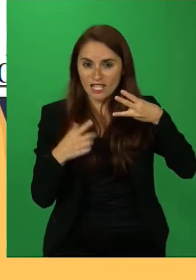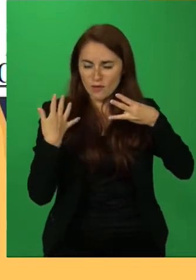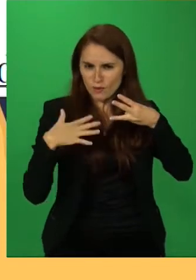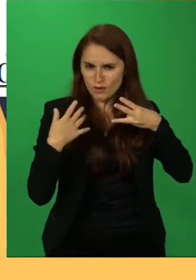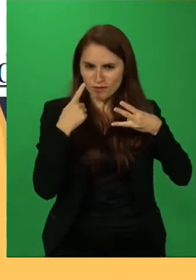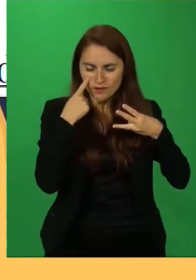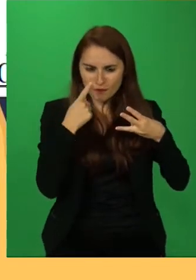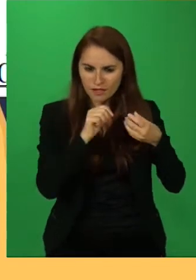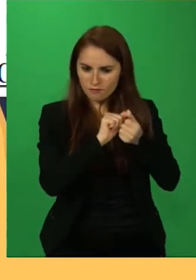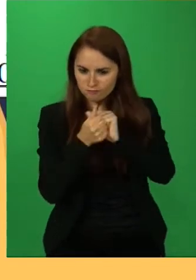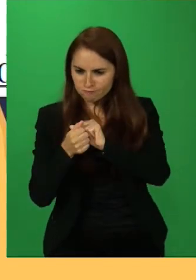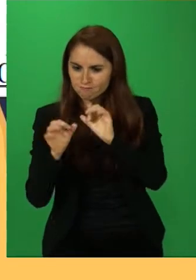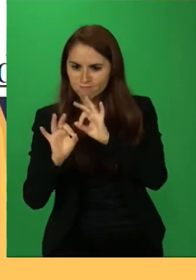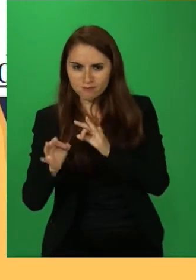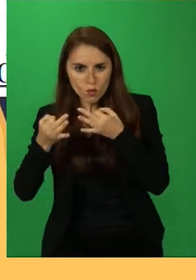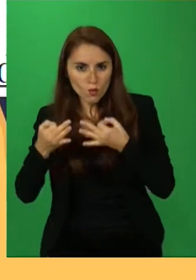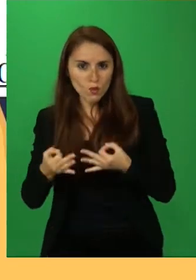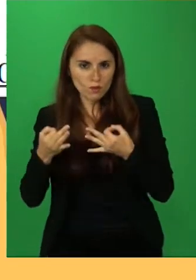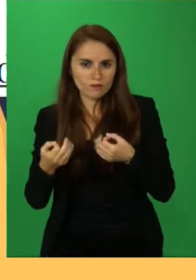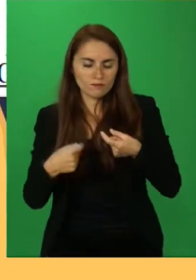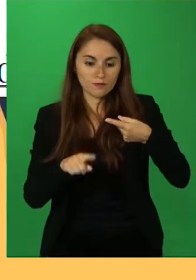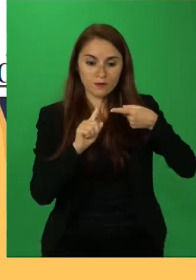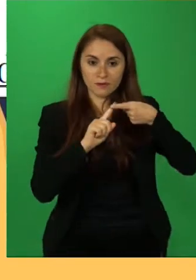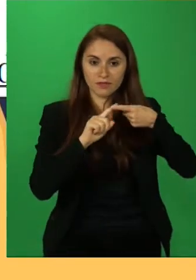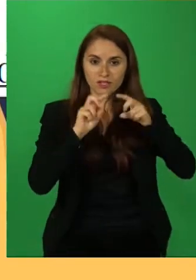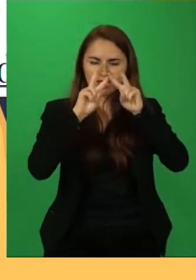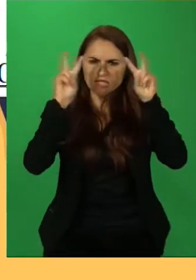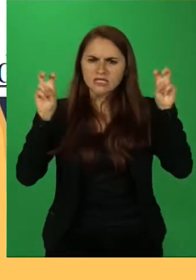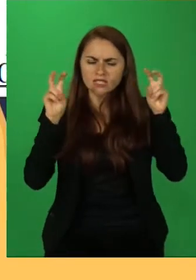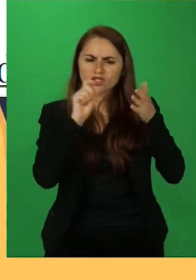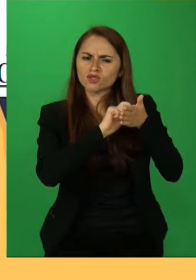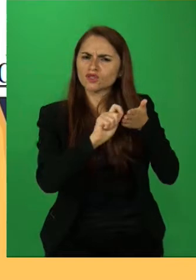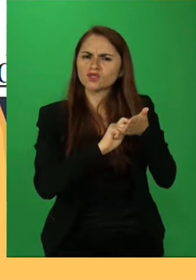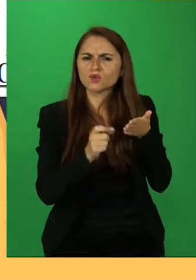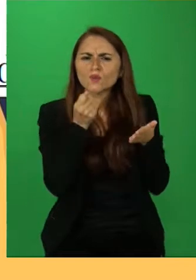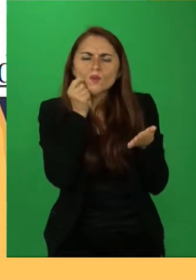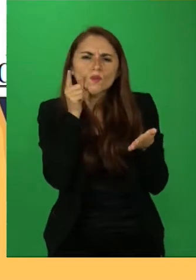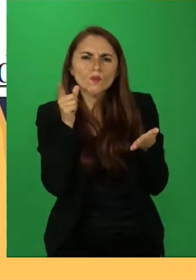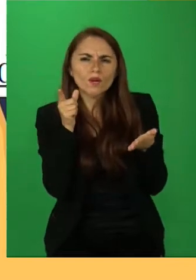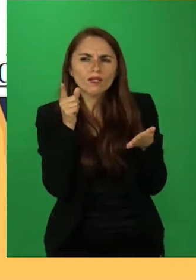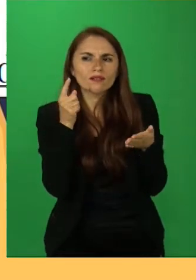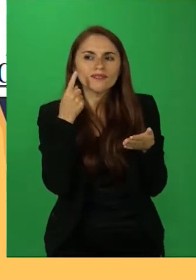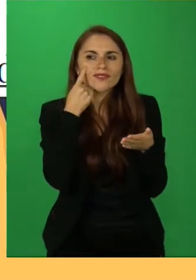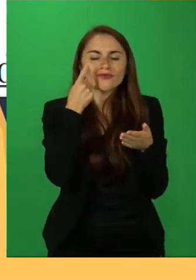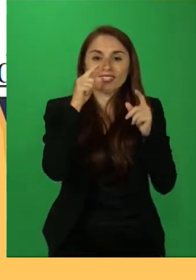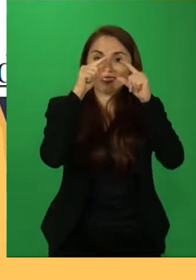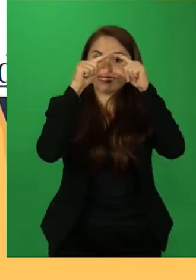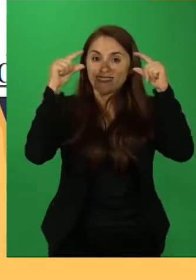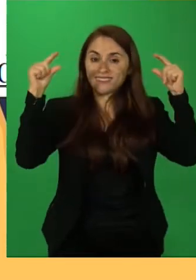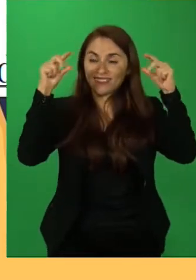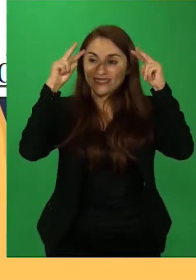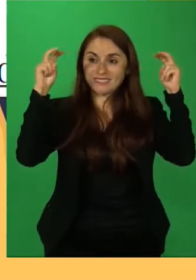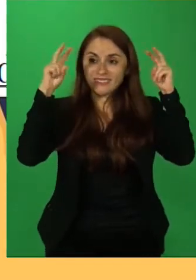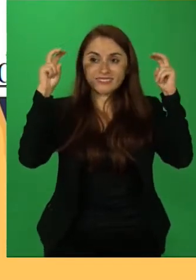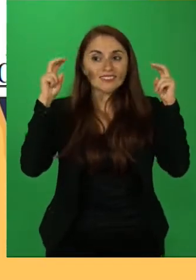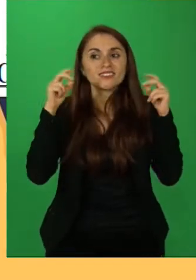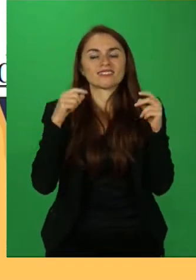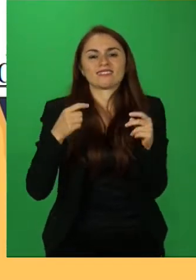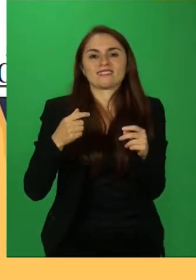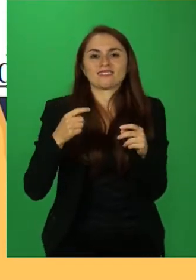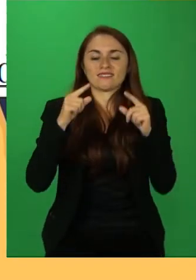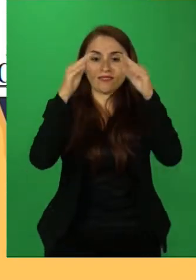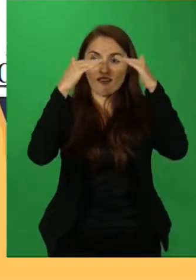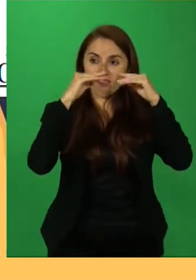interpretar. El primero, el tipo de texto. Ya te fijaste que en el encabezado de la carta dice señor